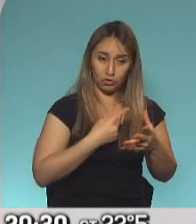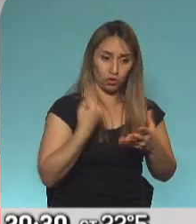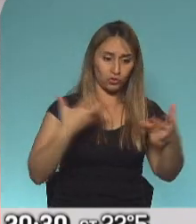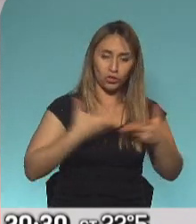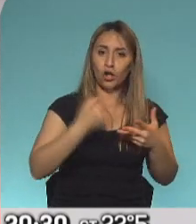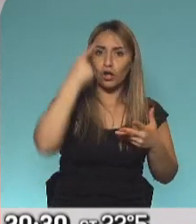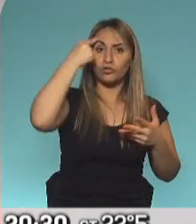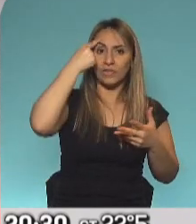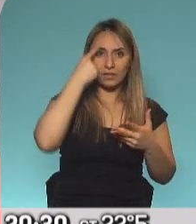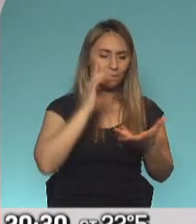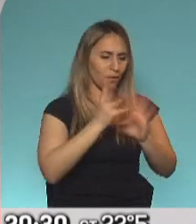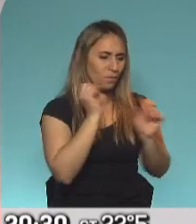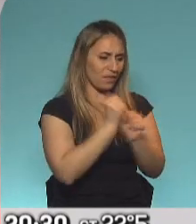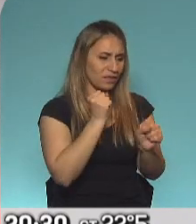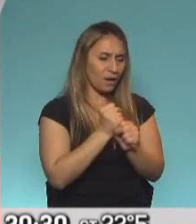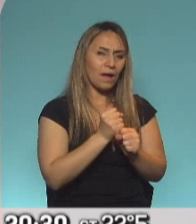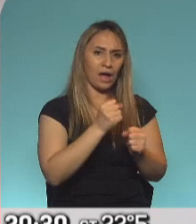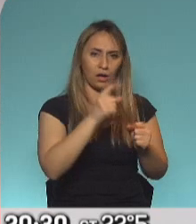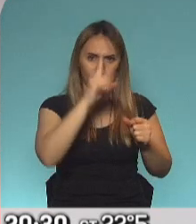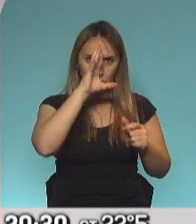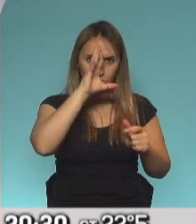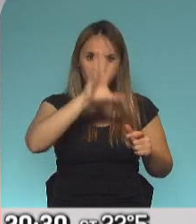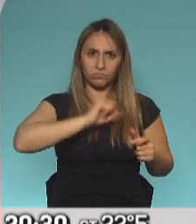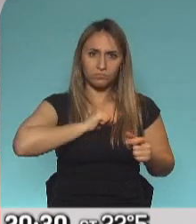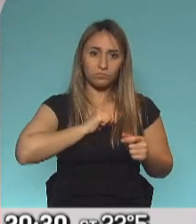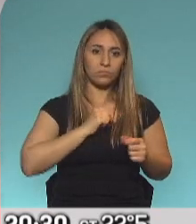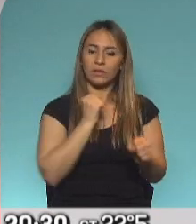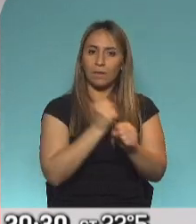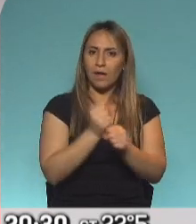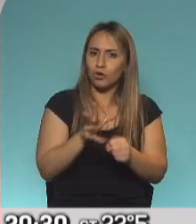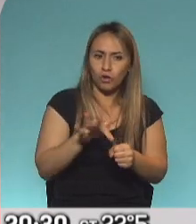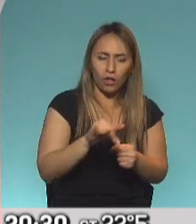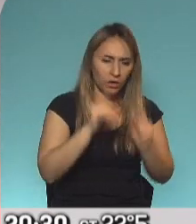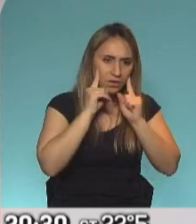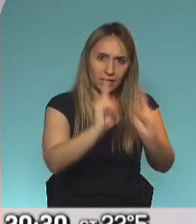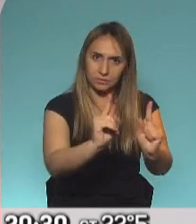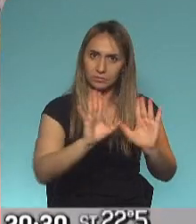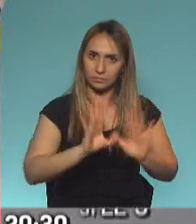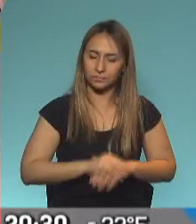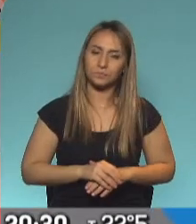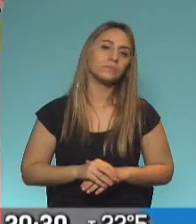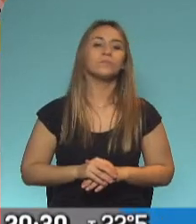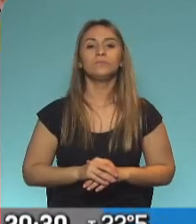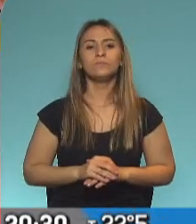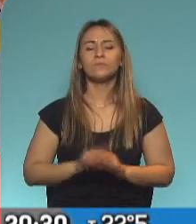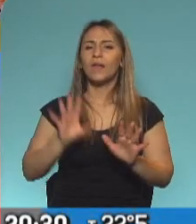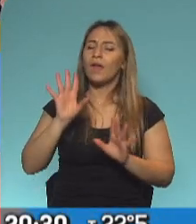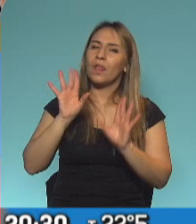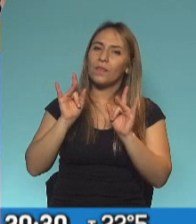conscientes del trabajo que venimos a hacer, y somos muy conscientes de la tarea diaria que tenemos por delante. Cuesta